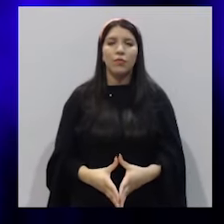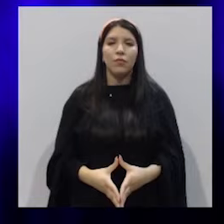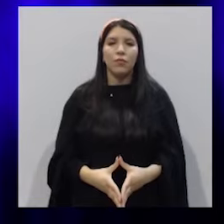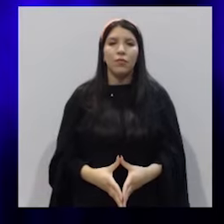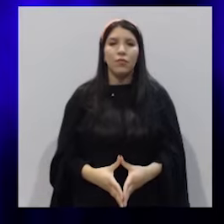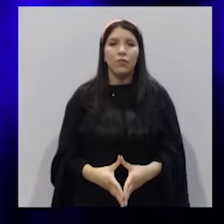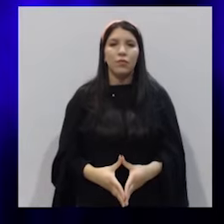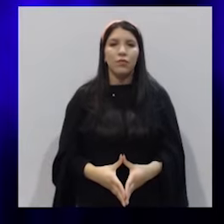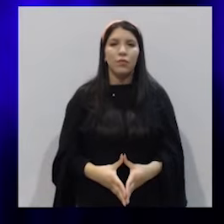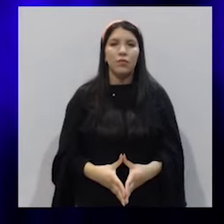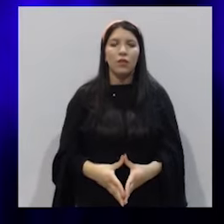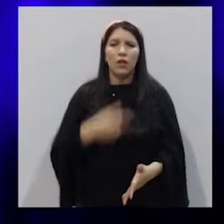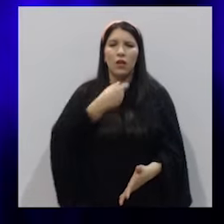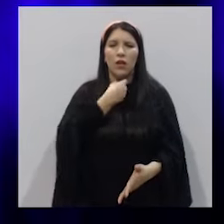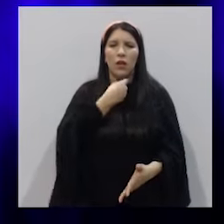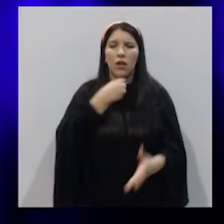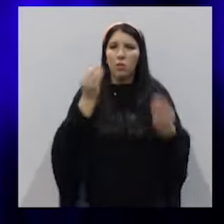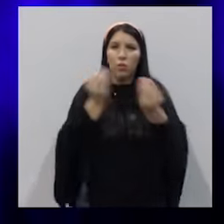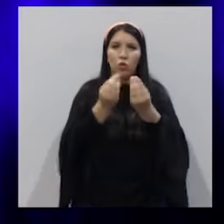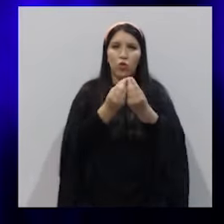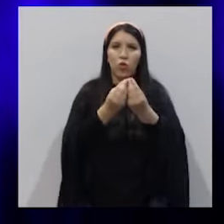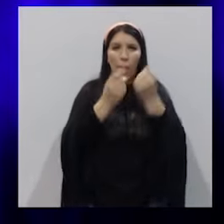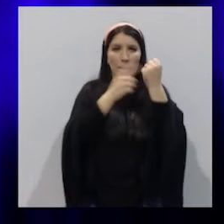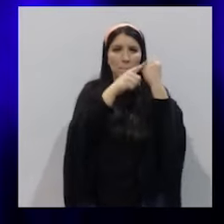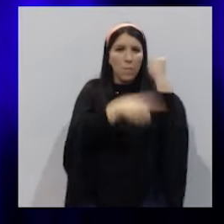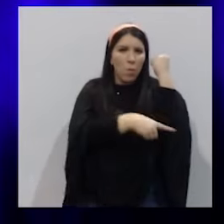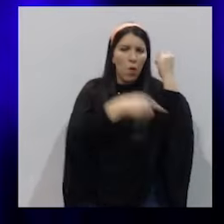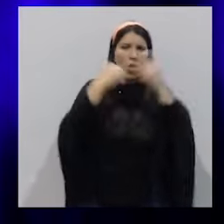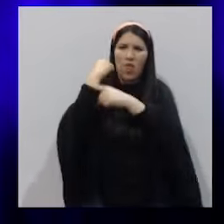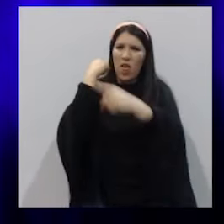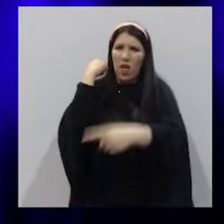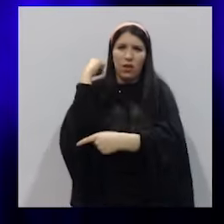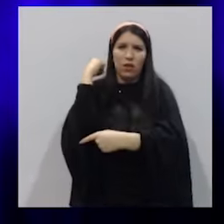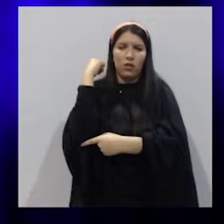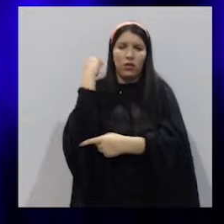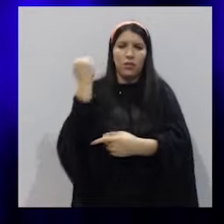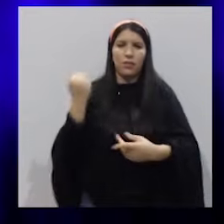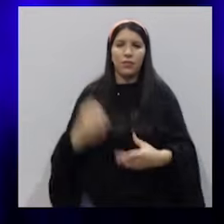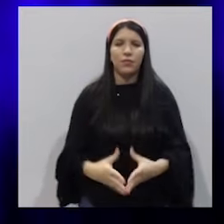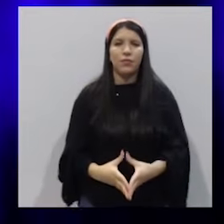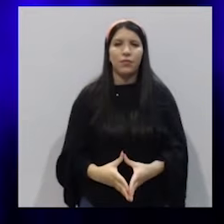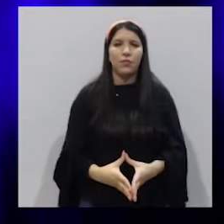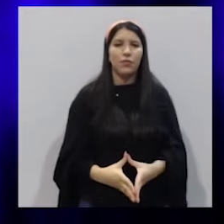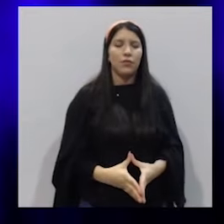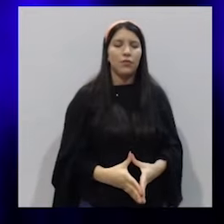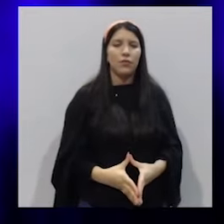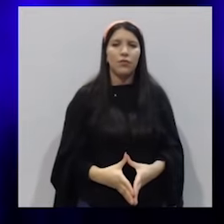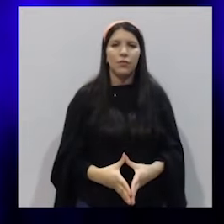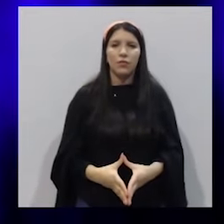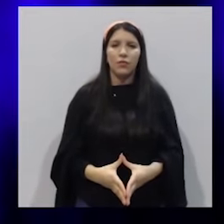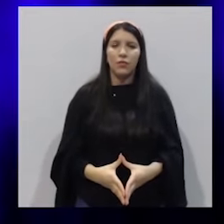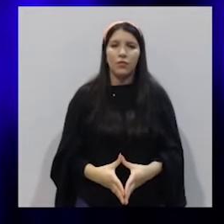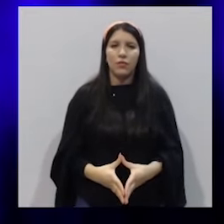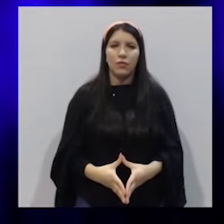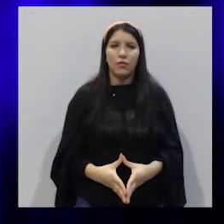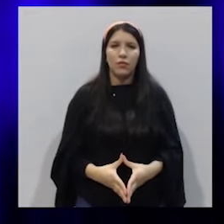poder puede traer confusión y tantas otras cosas que pueden tergiversar principios y valores de una iglesia